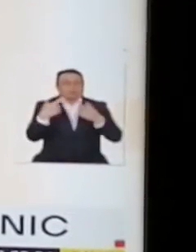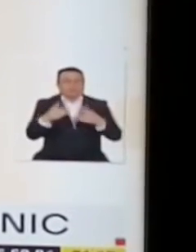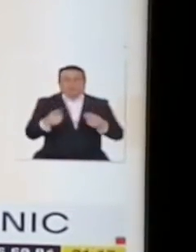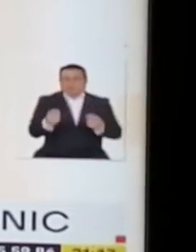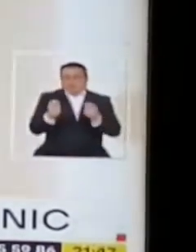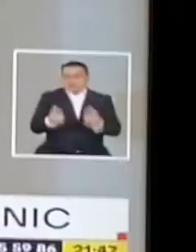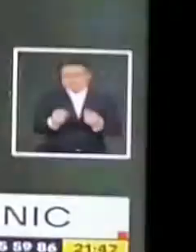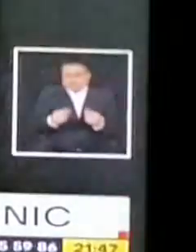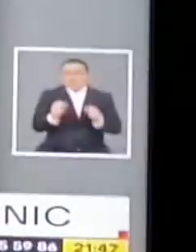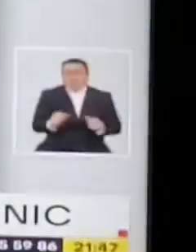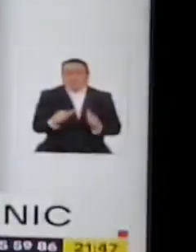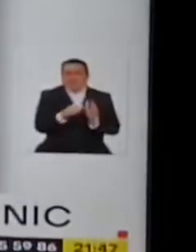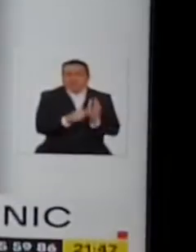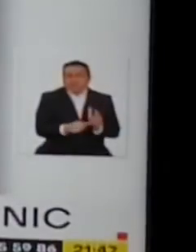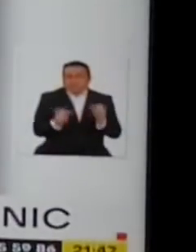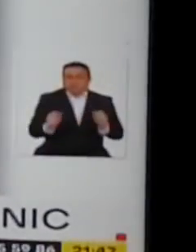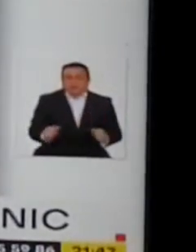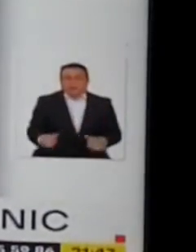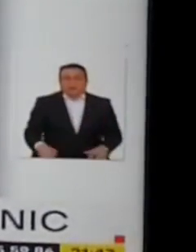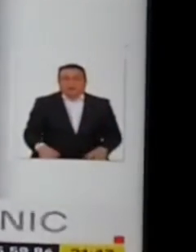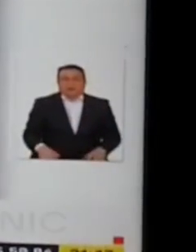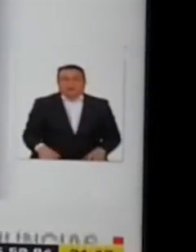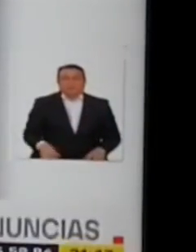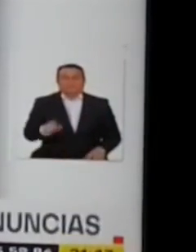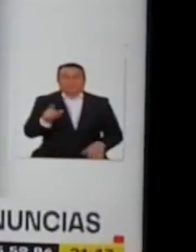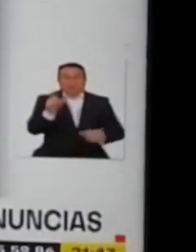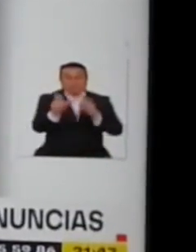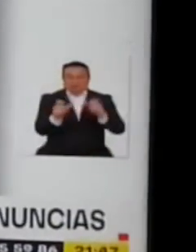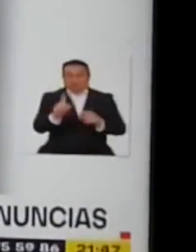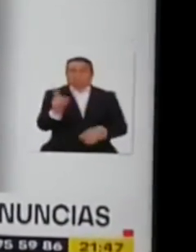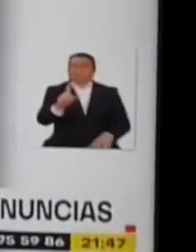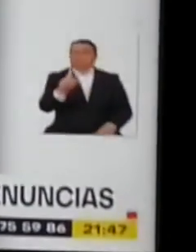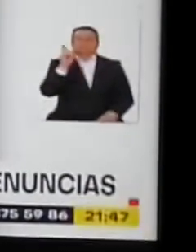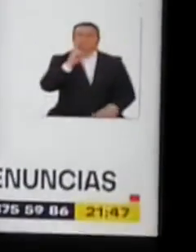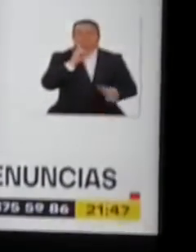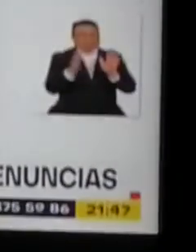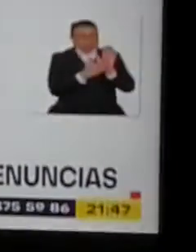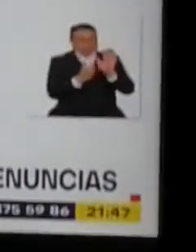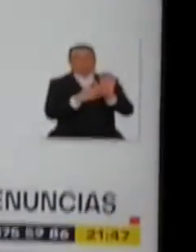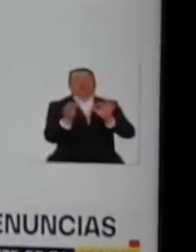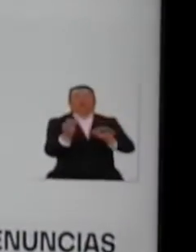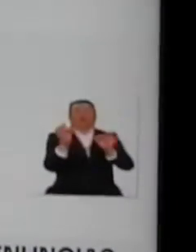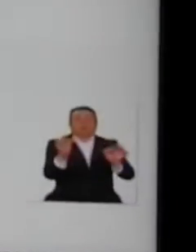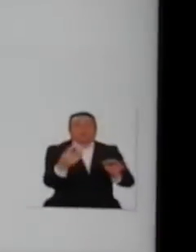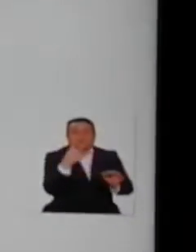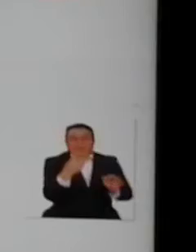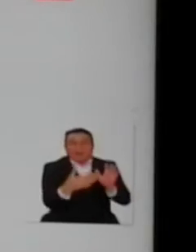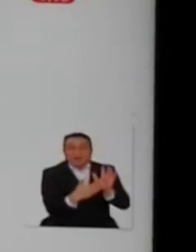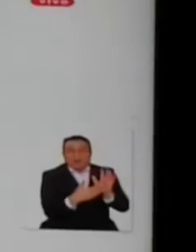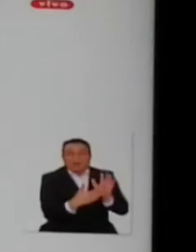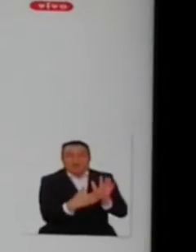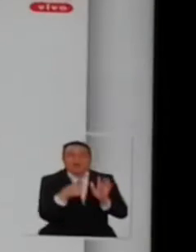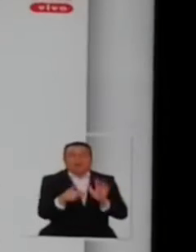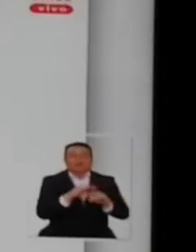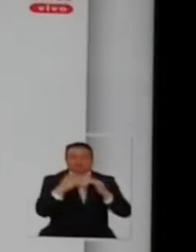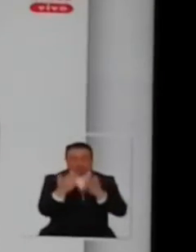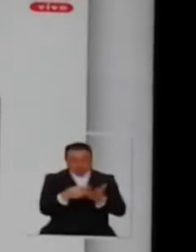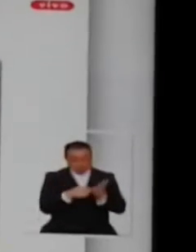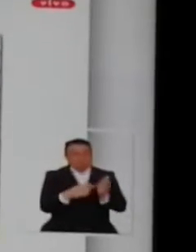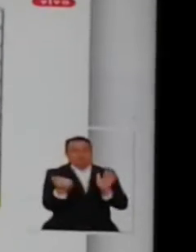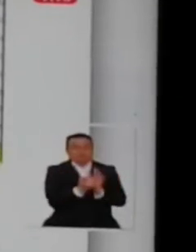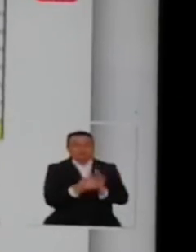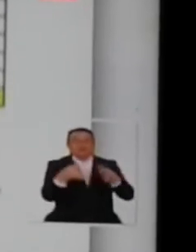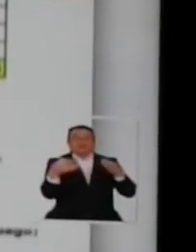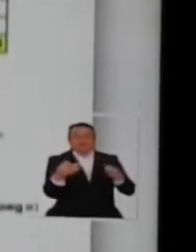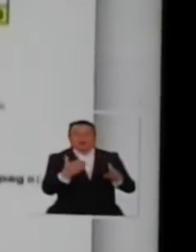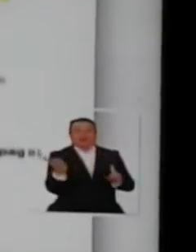completamente capacitados para operarla. Algo que las pacientes niegan con documento en mano. Aseguran que en todos los recibos y